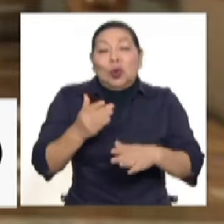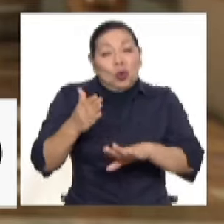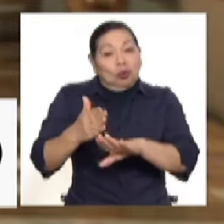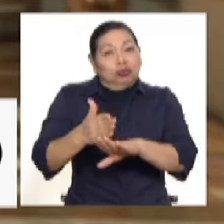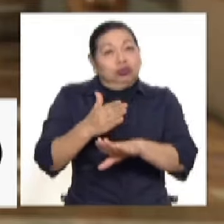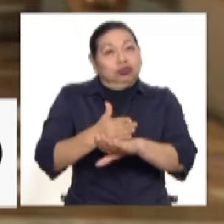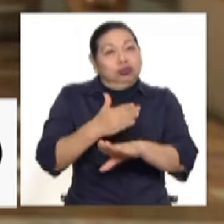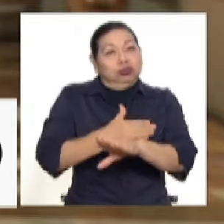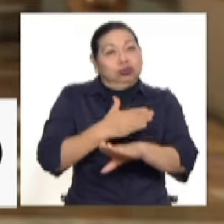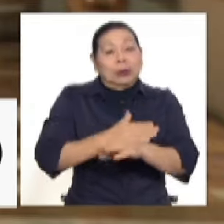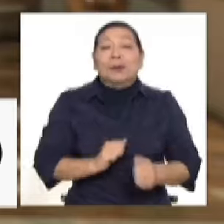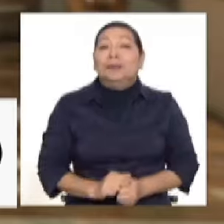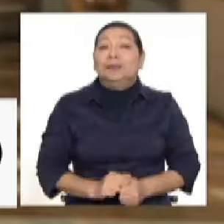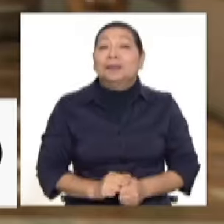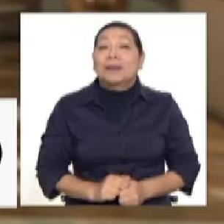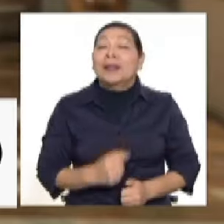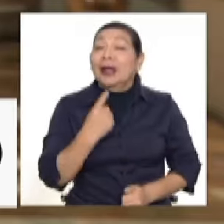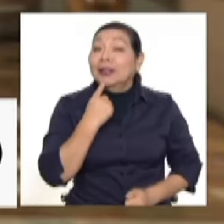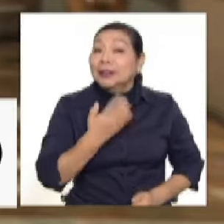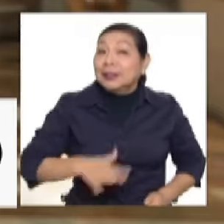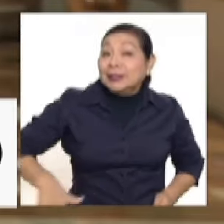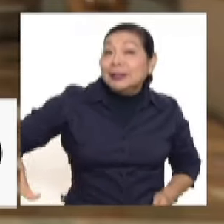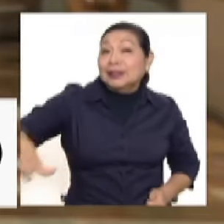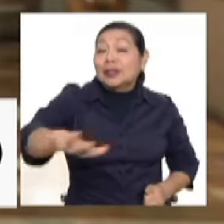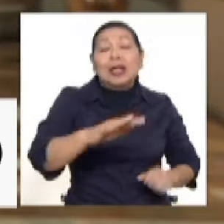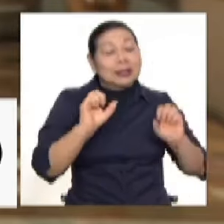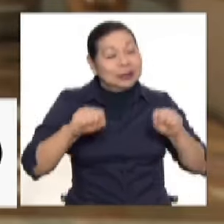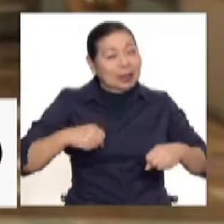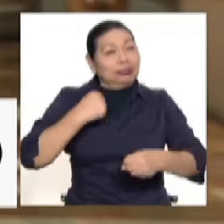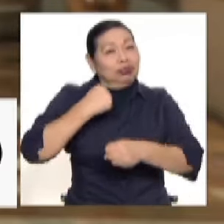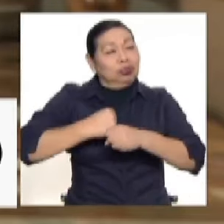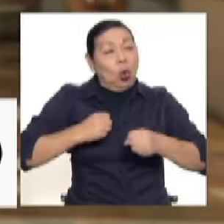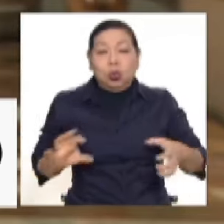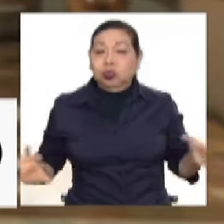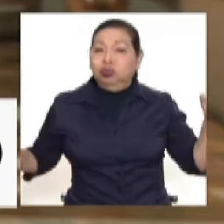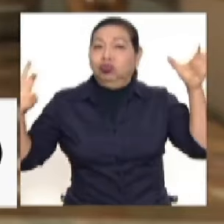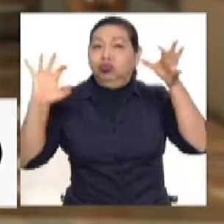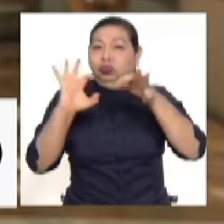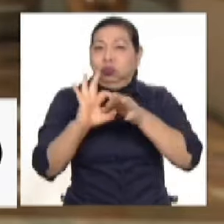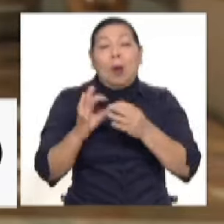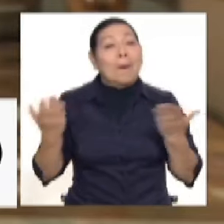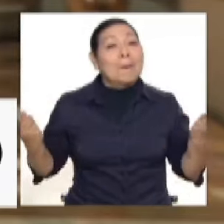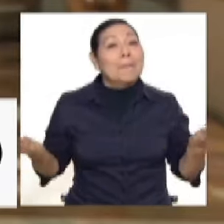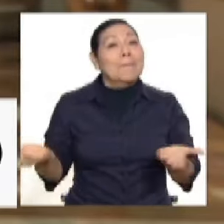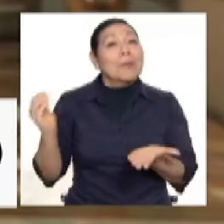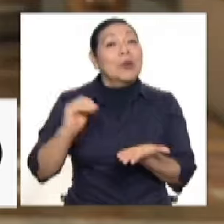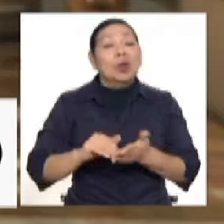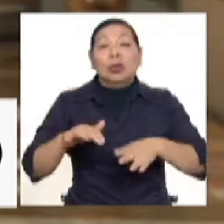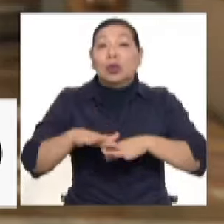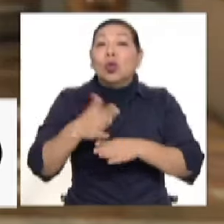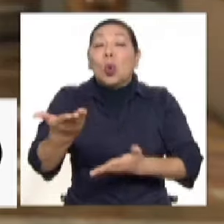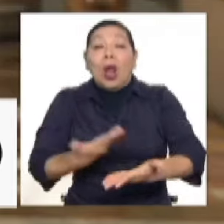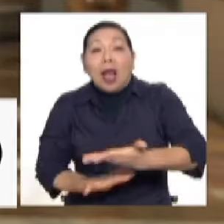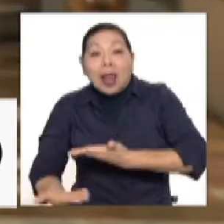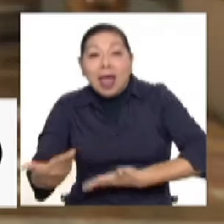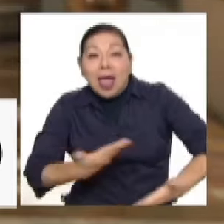desarrollo. Por ello, estamos trabajando de la mano implementando sus planes de